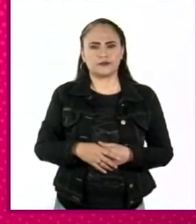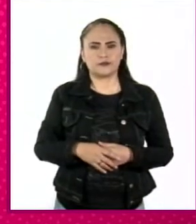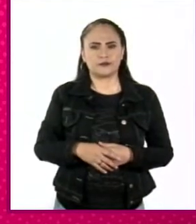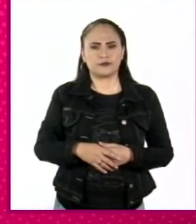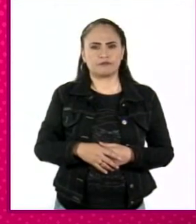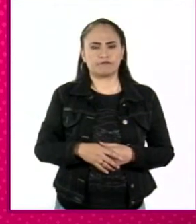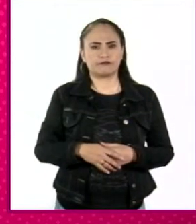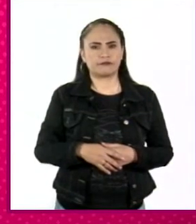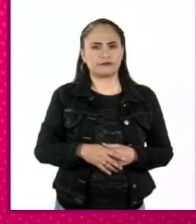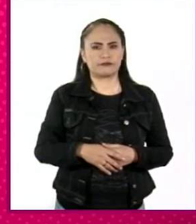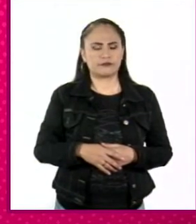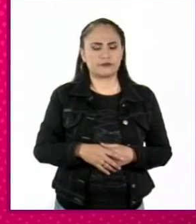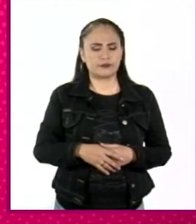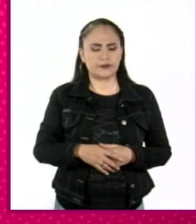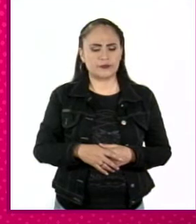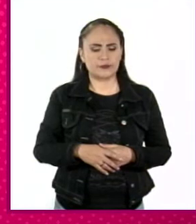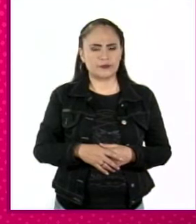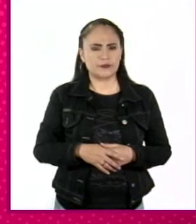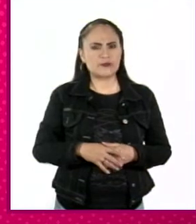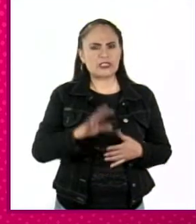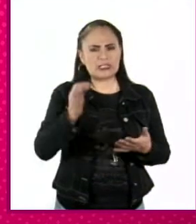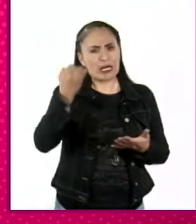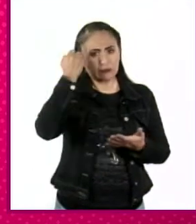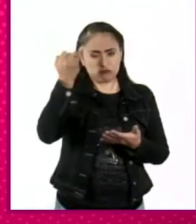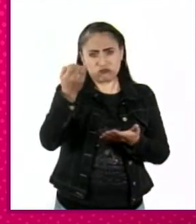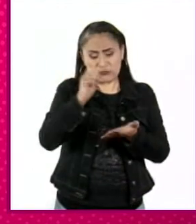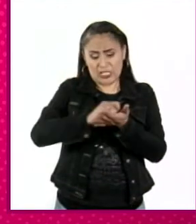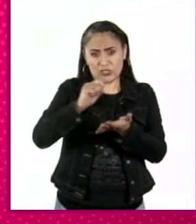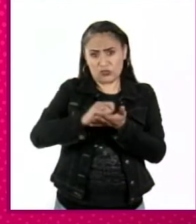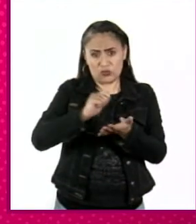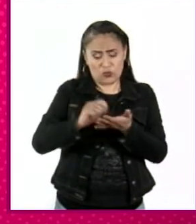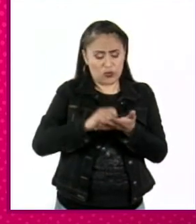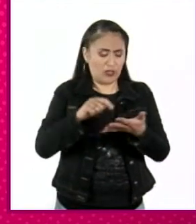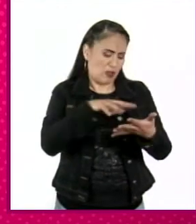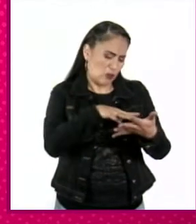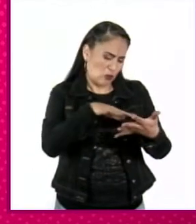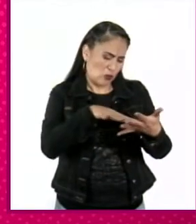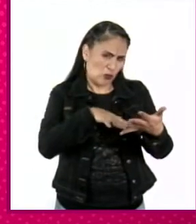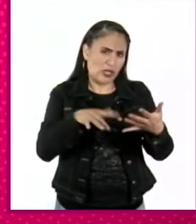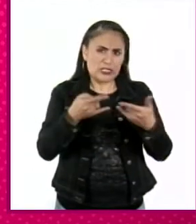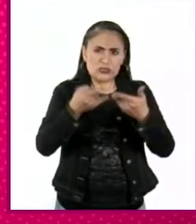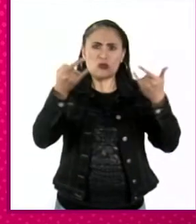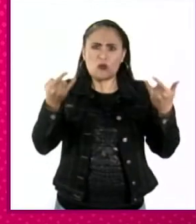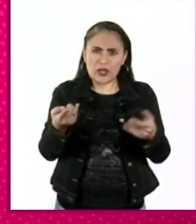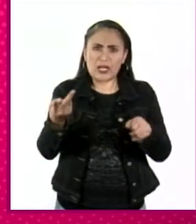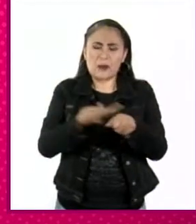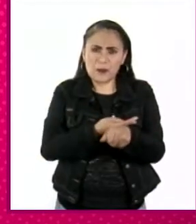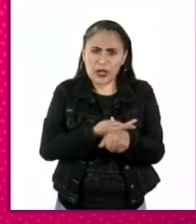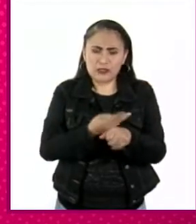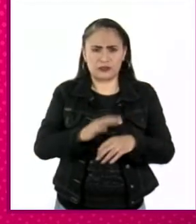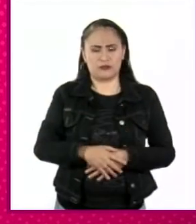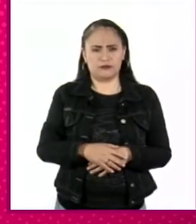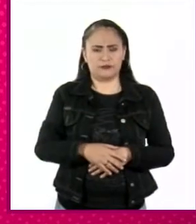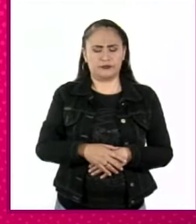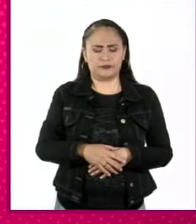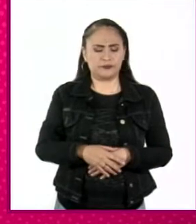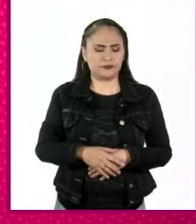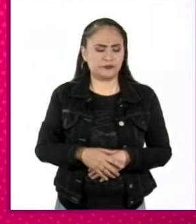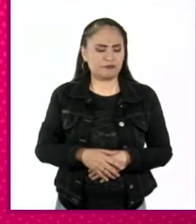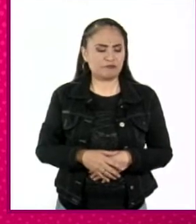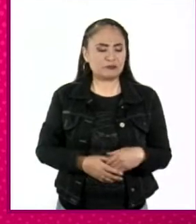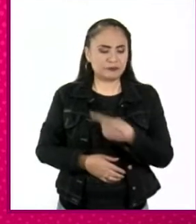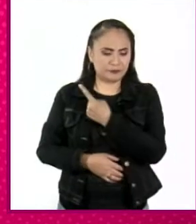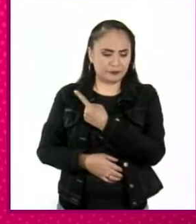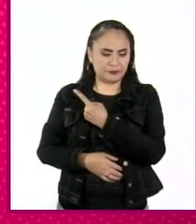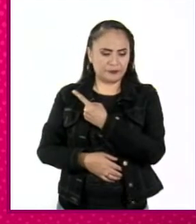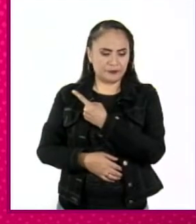un error teórico respecto a cómo vemos la historia. La microhistoria es